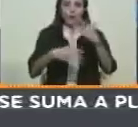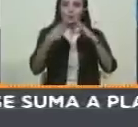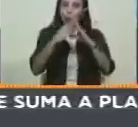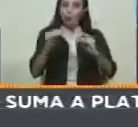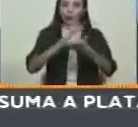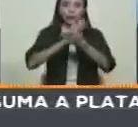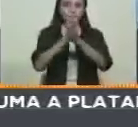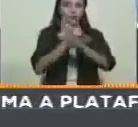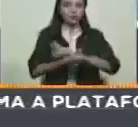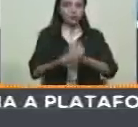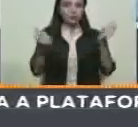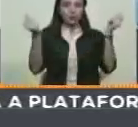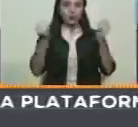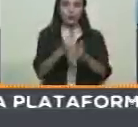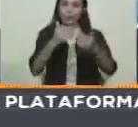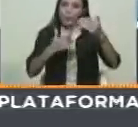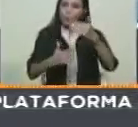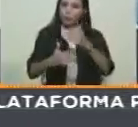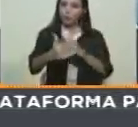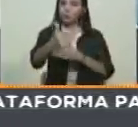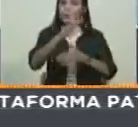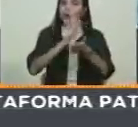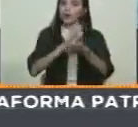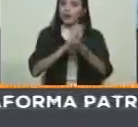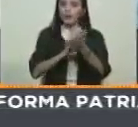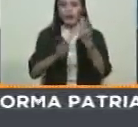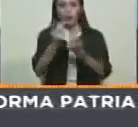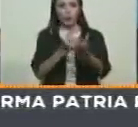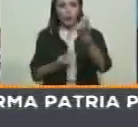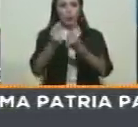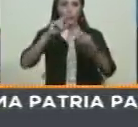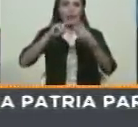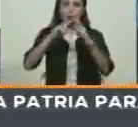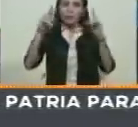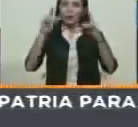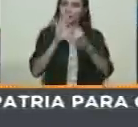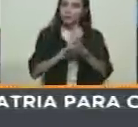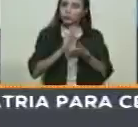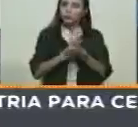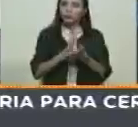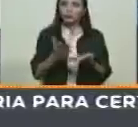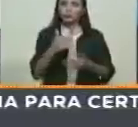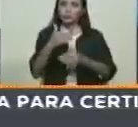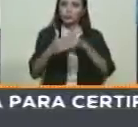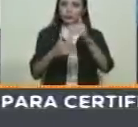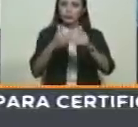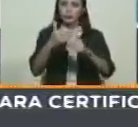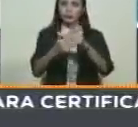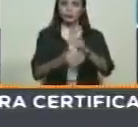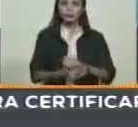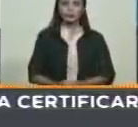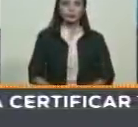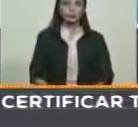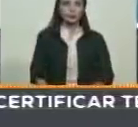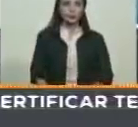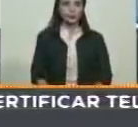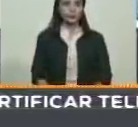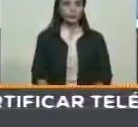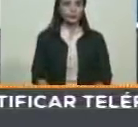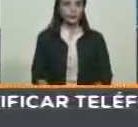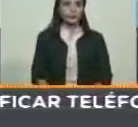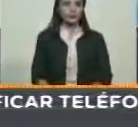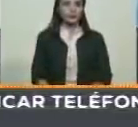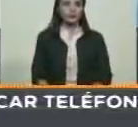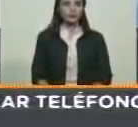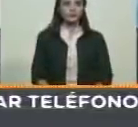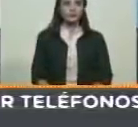y vamos a avanzar hacia la estabilidad la paz económica la estabilidad